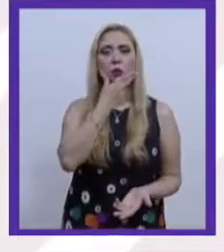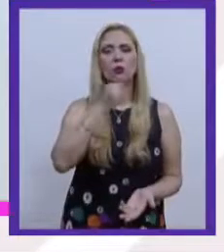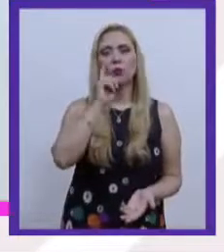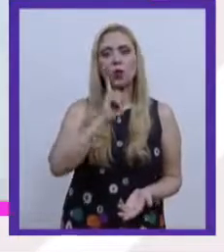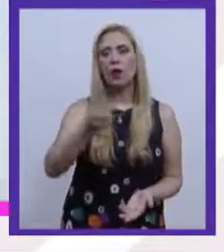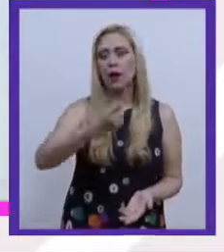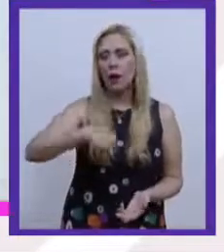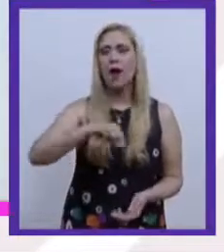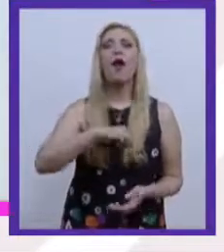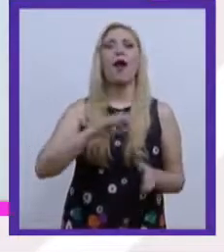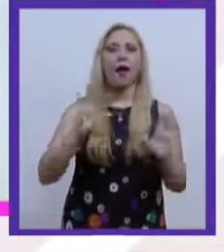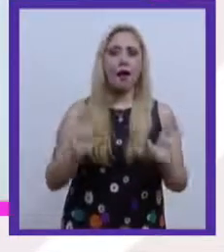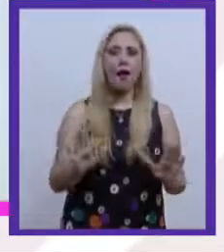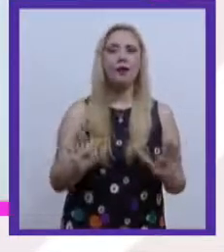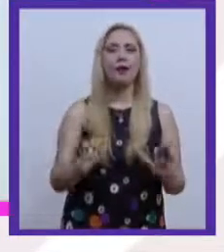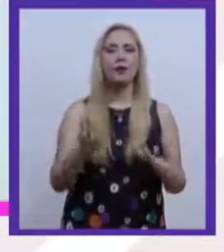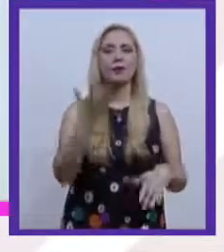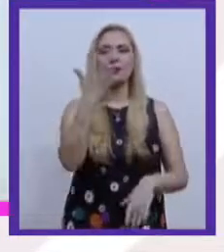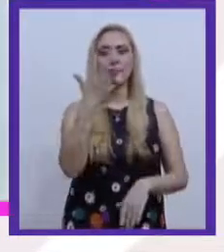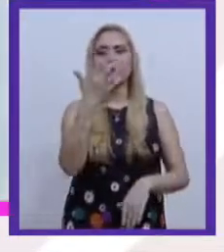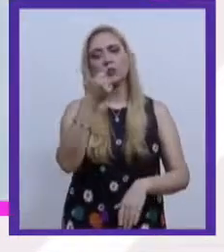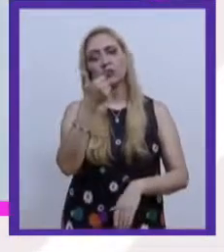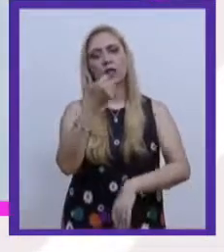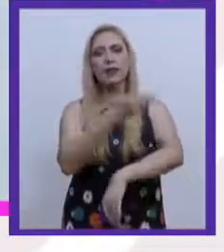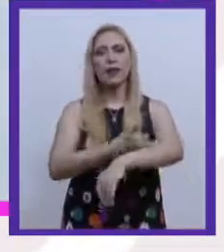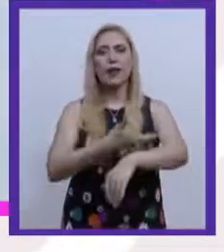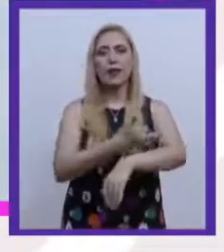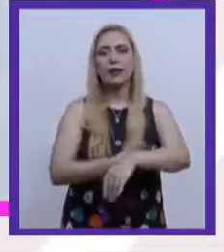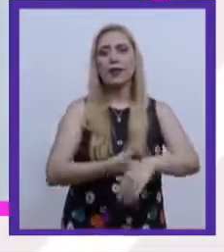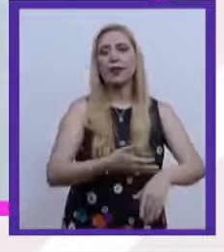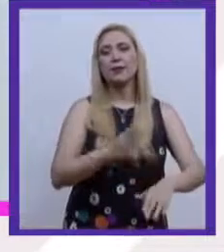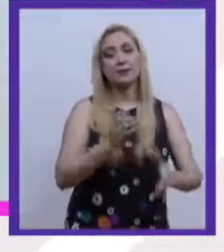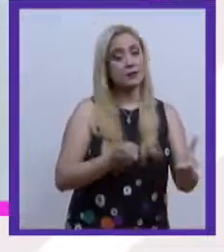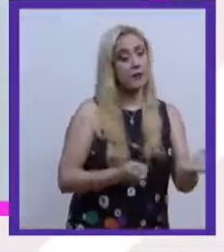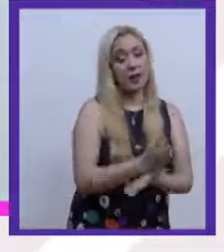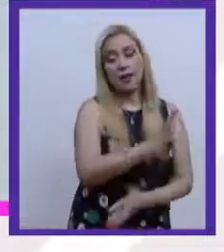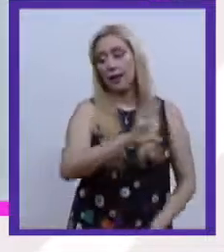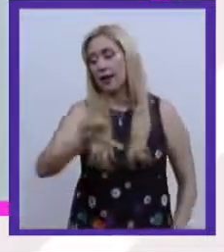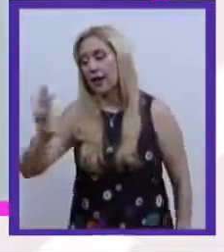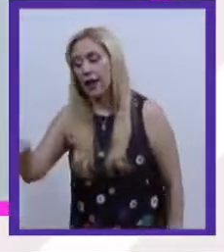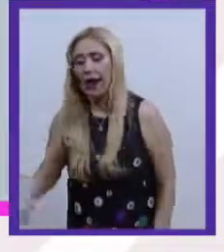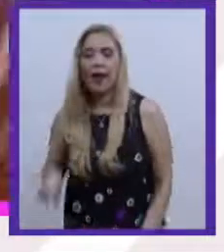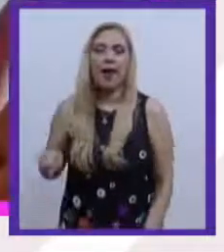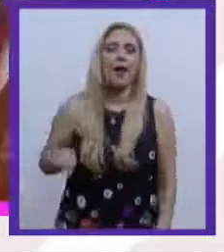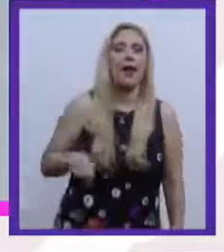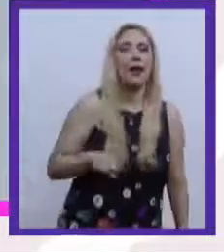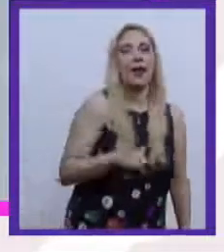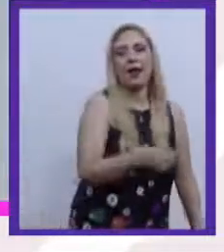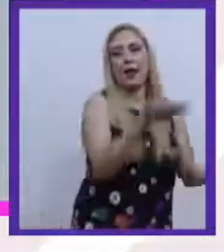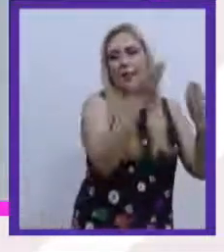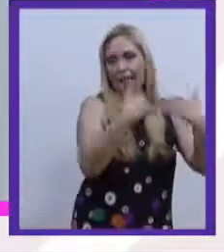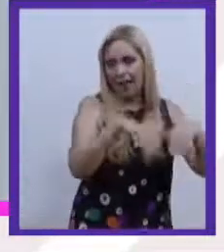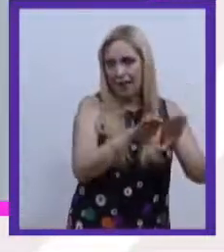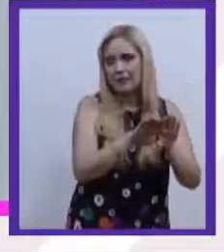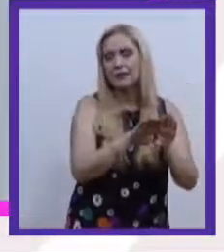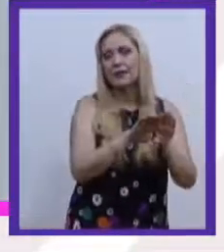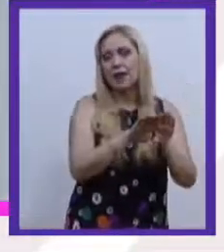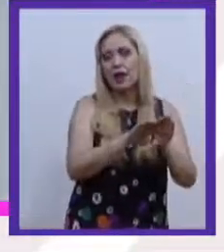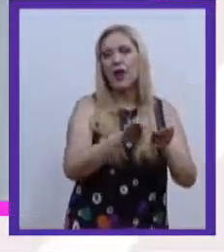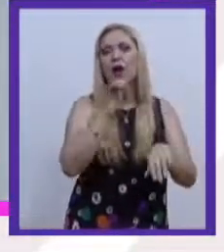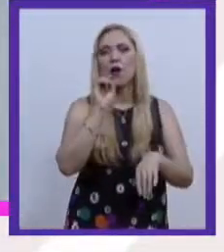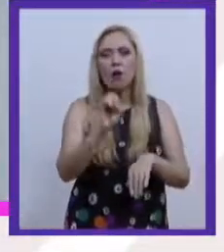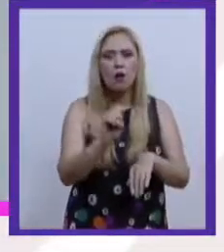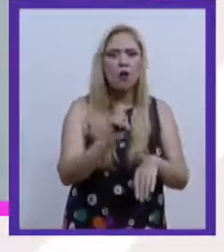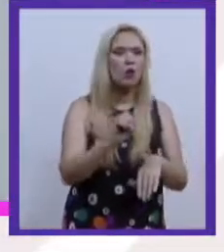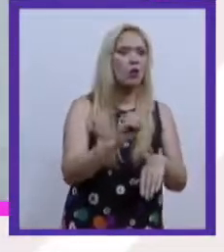mujeres ya entramos a las 5 o 6 de la tarde a llevarnos a esos niños a nuestras familias o puede haber tratos